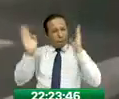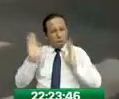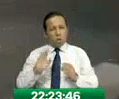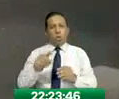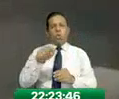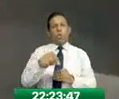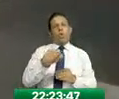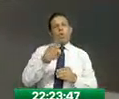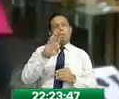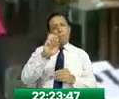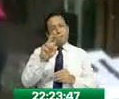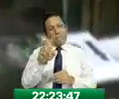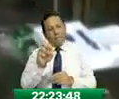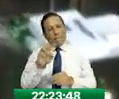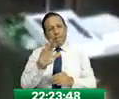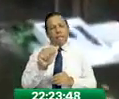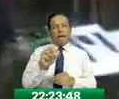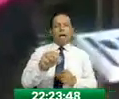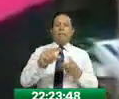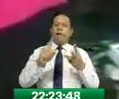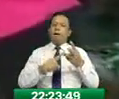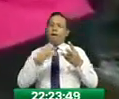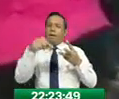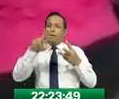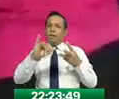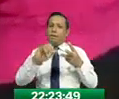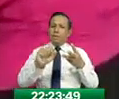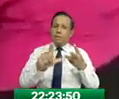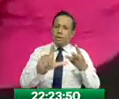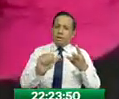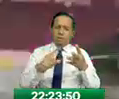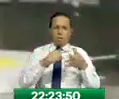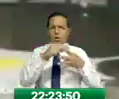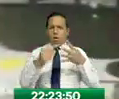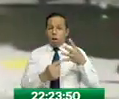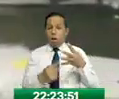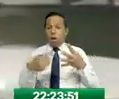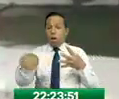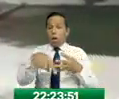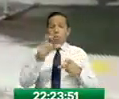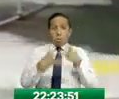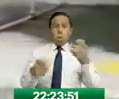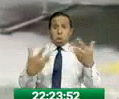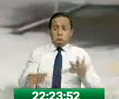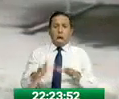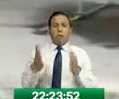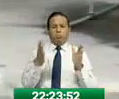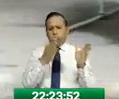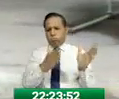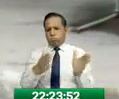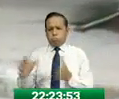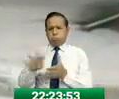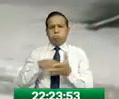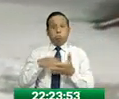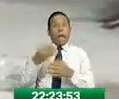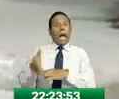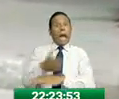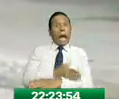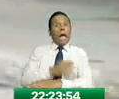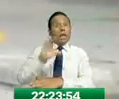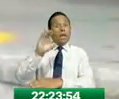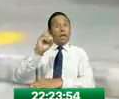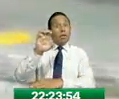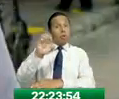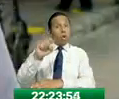y Urdaneta. En este último cantón, los comerciantes ya adecúan sus locales una vez que el COE dio a conocer